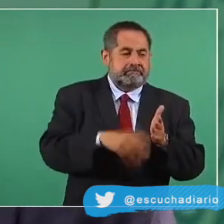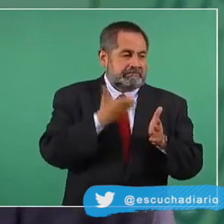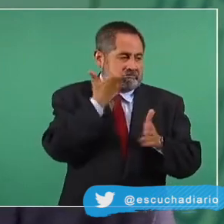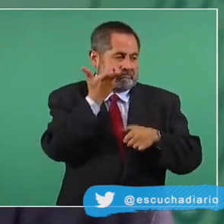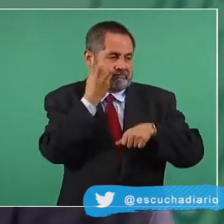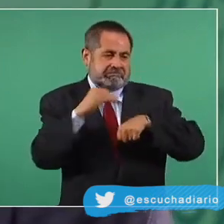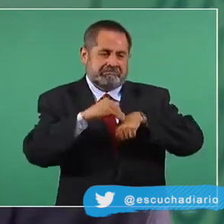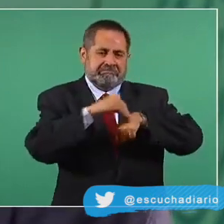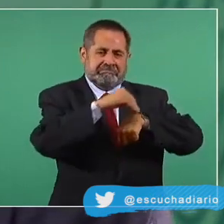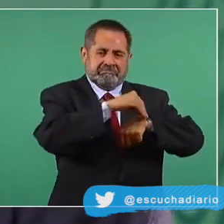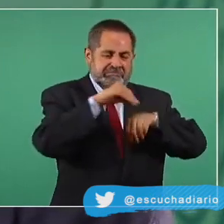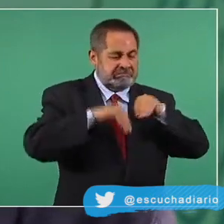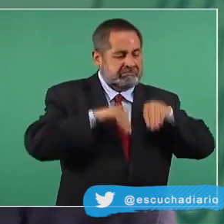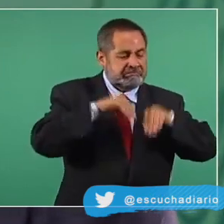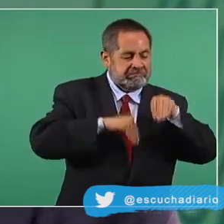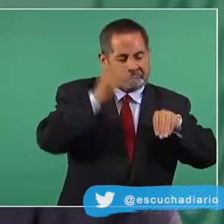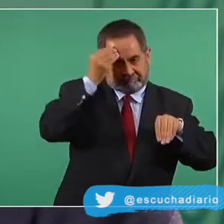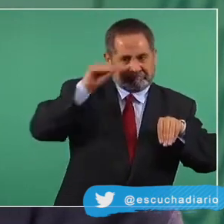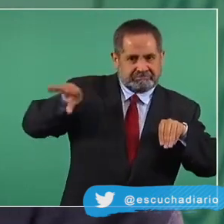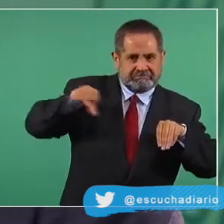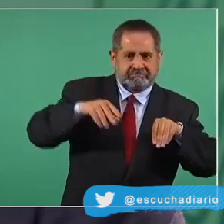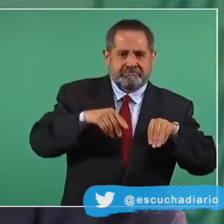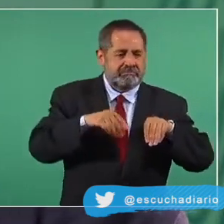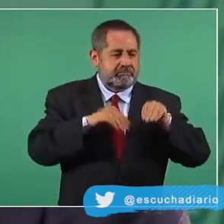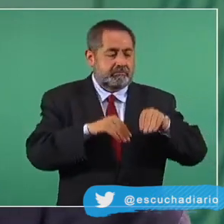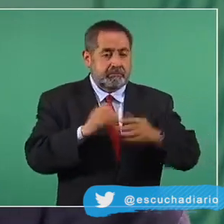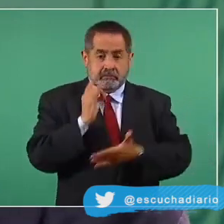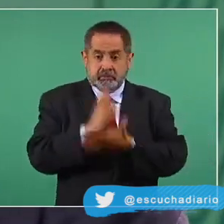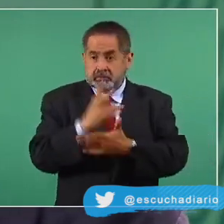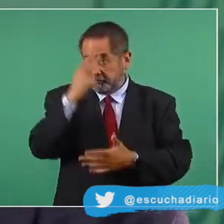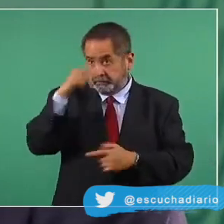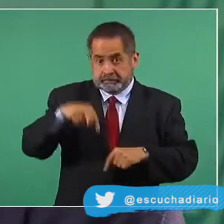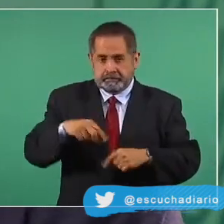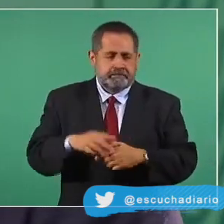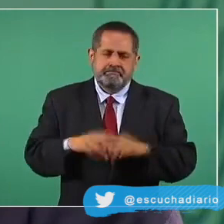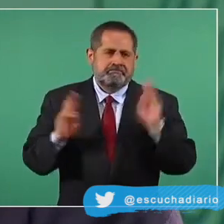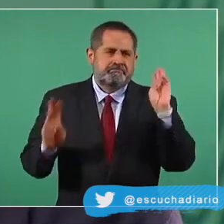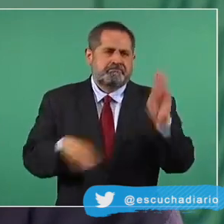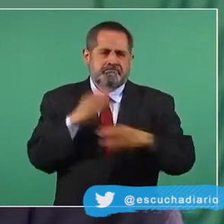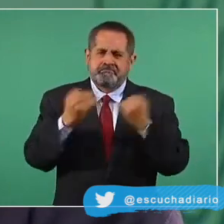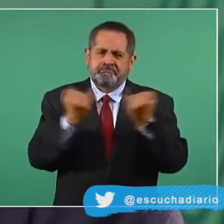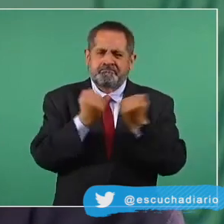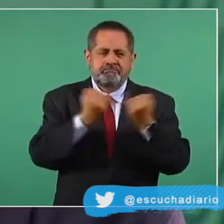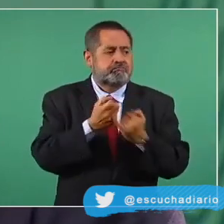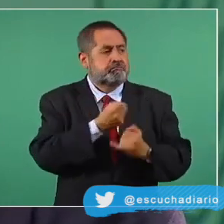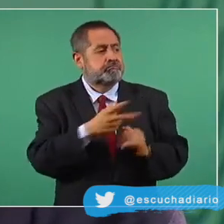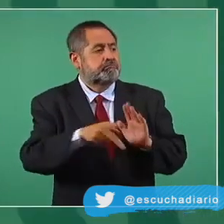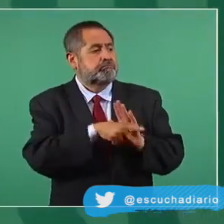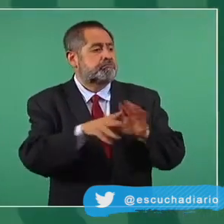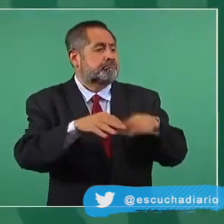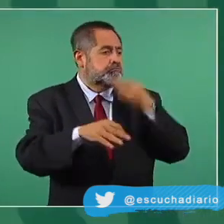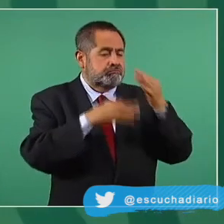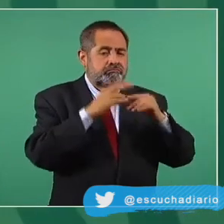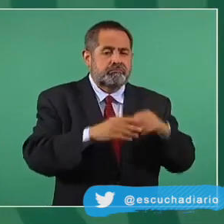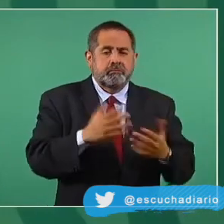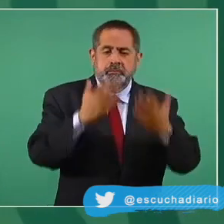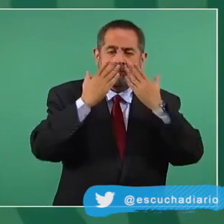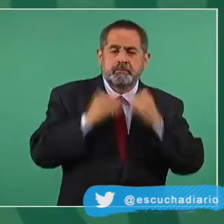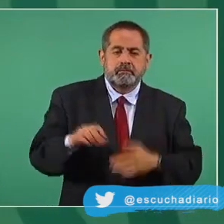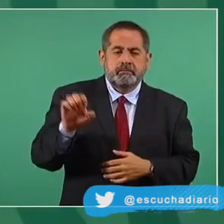tendenciosa, no es nada más de México, es del mundo. La falta de